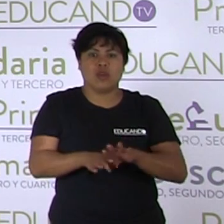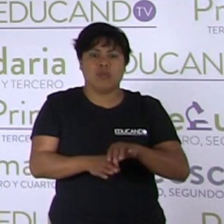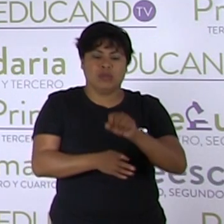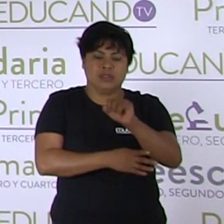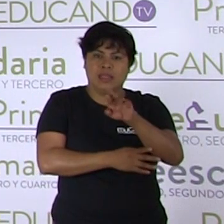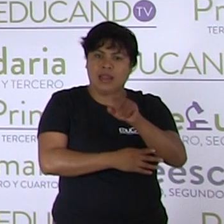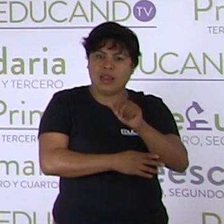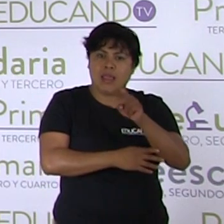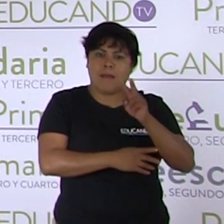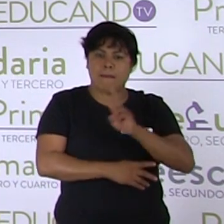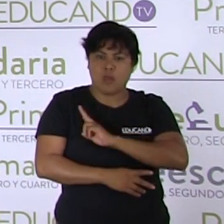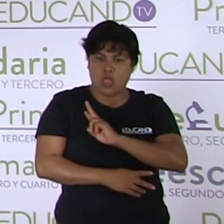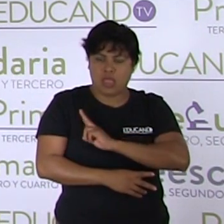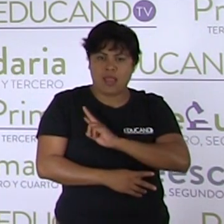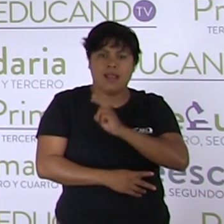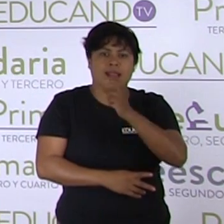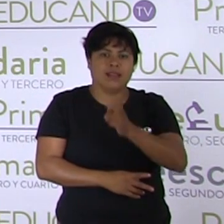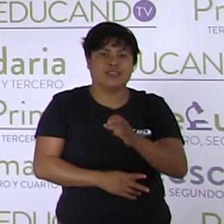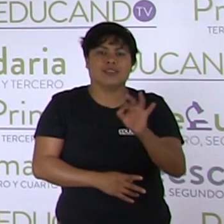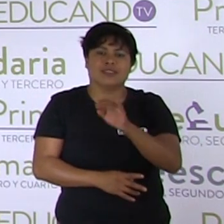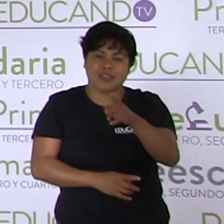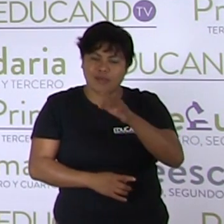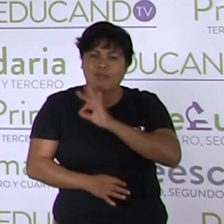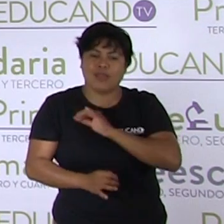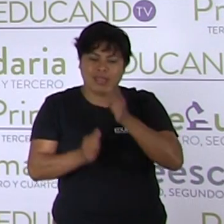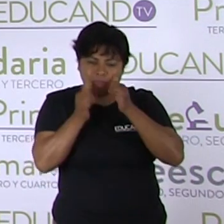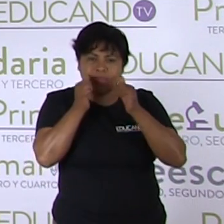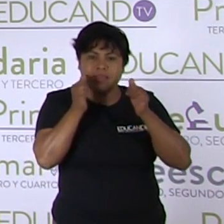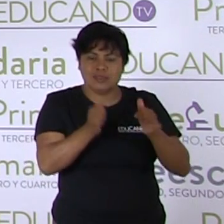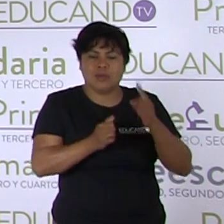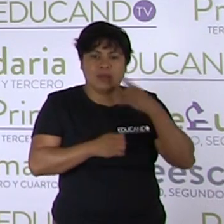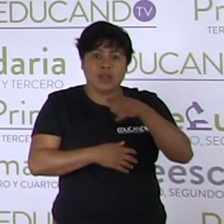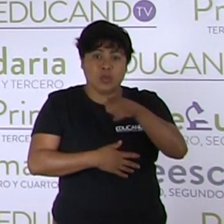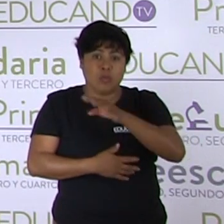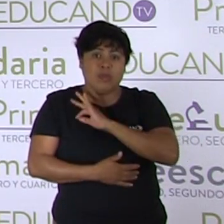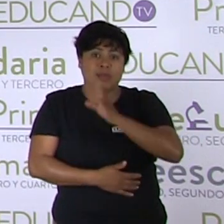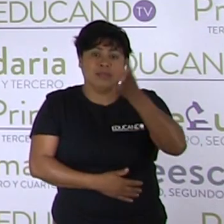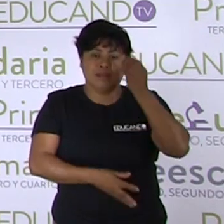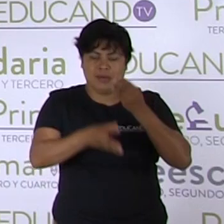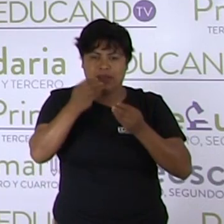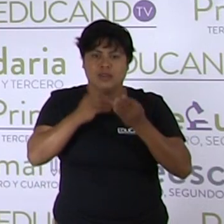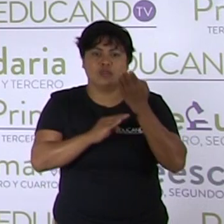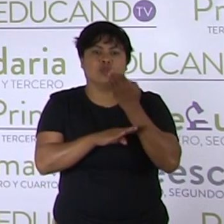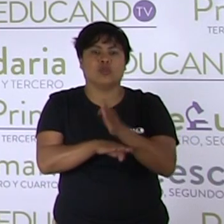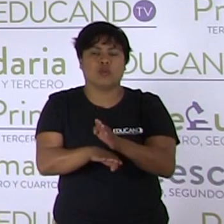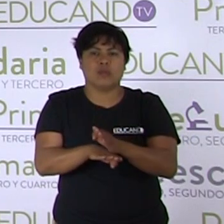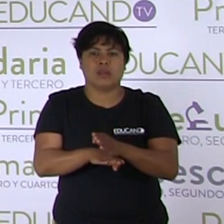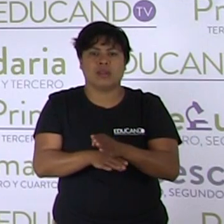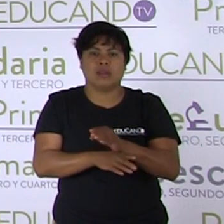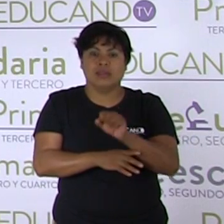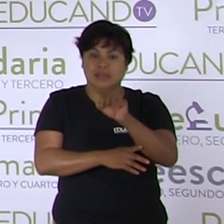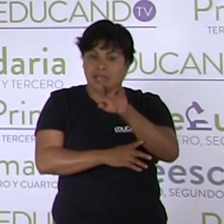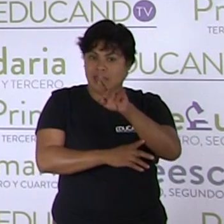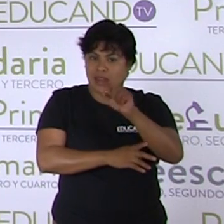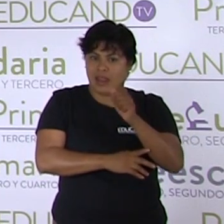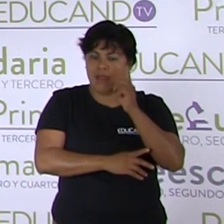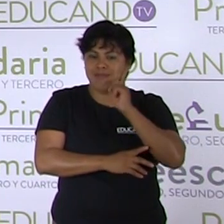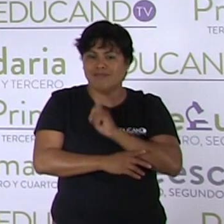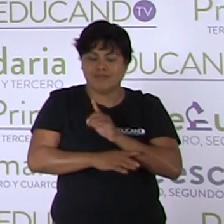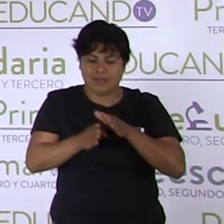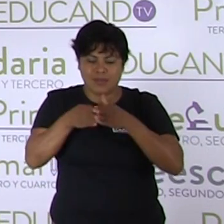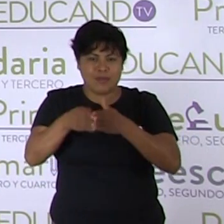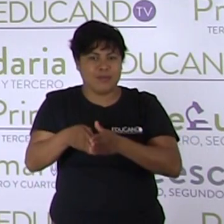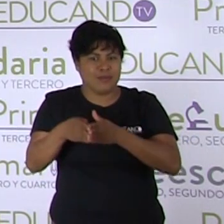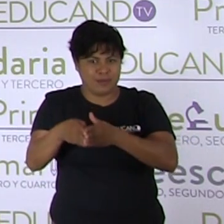viuda de Mario Benedetti, seguramente te llamaría la atención para que aprendas sobre la sirena,